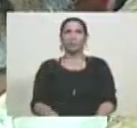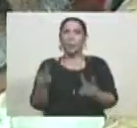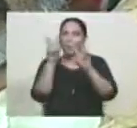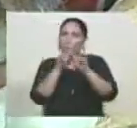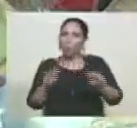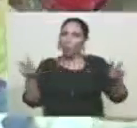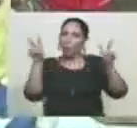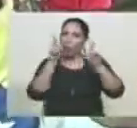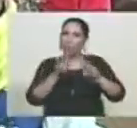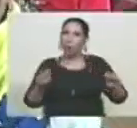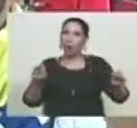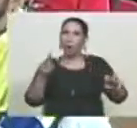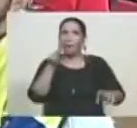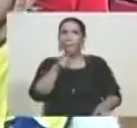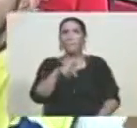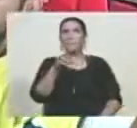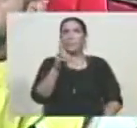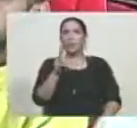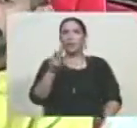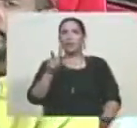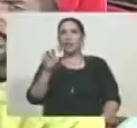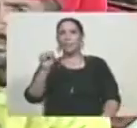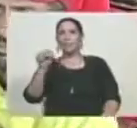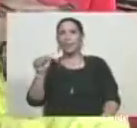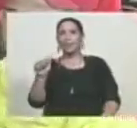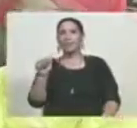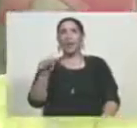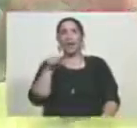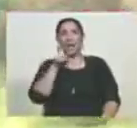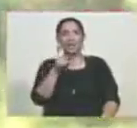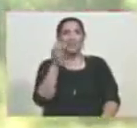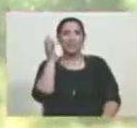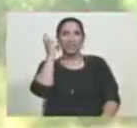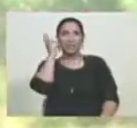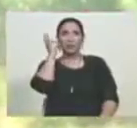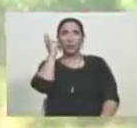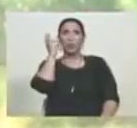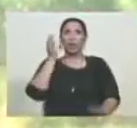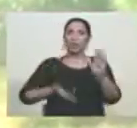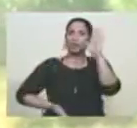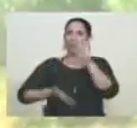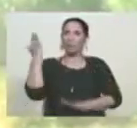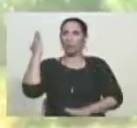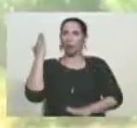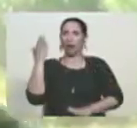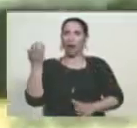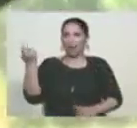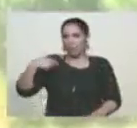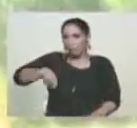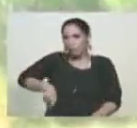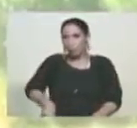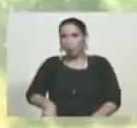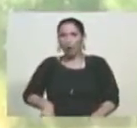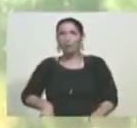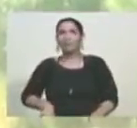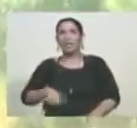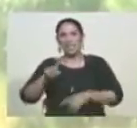revisando los casos de PDVSA. Esa señora que se fue con parte de la riqueza nacional y empezó a